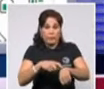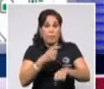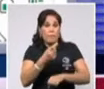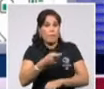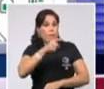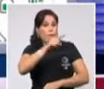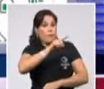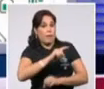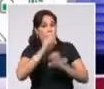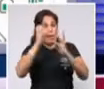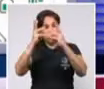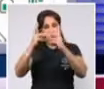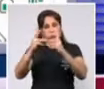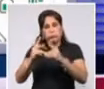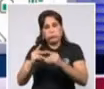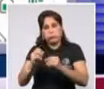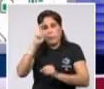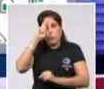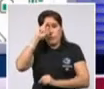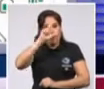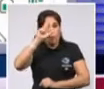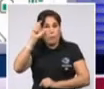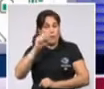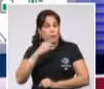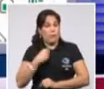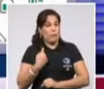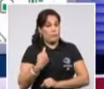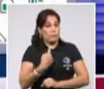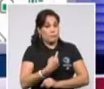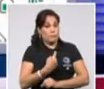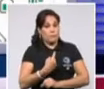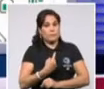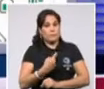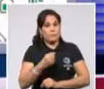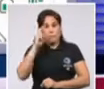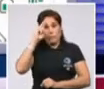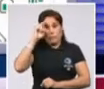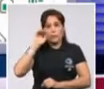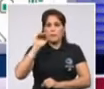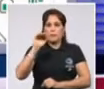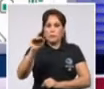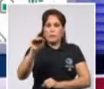las cifras en los hospitales de nuestro país permanecían ingresadas